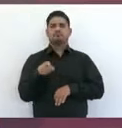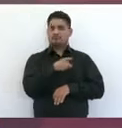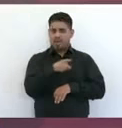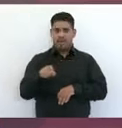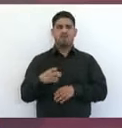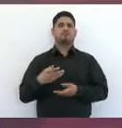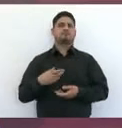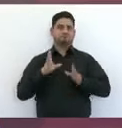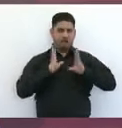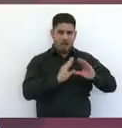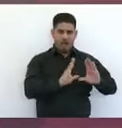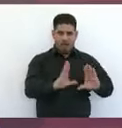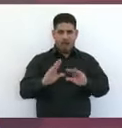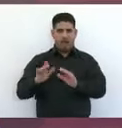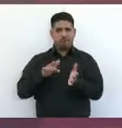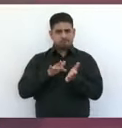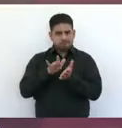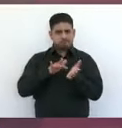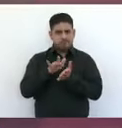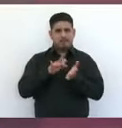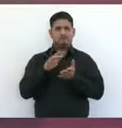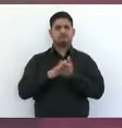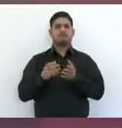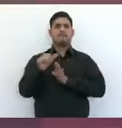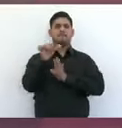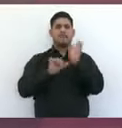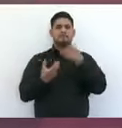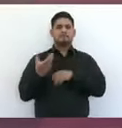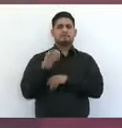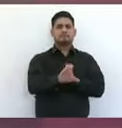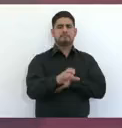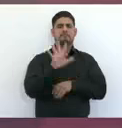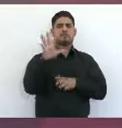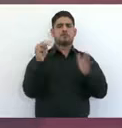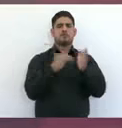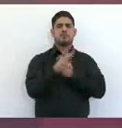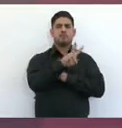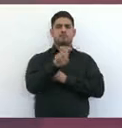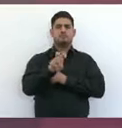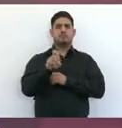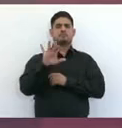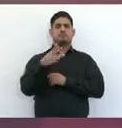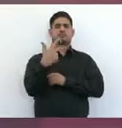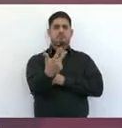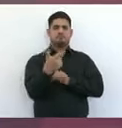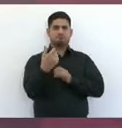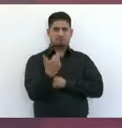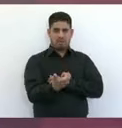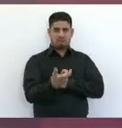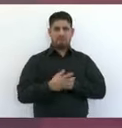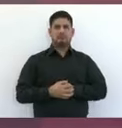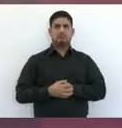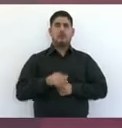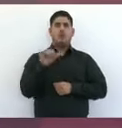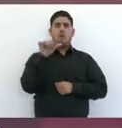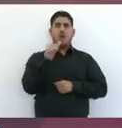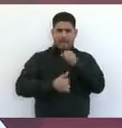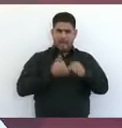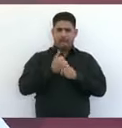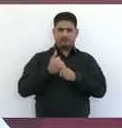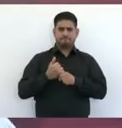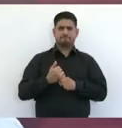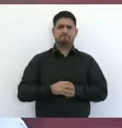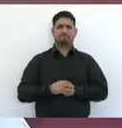como aprendices y reciben una beca mensual de 5.258 pesos. Este año,